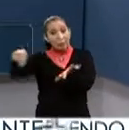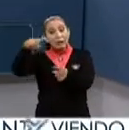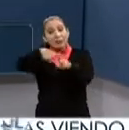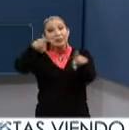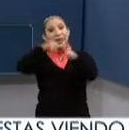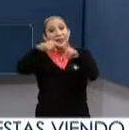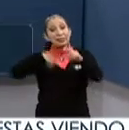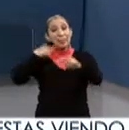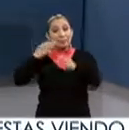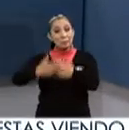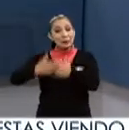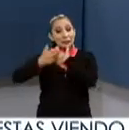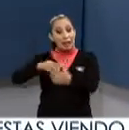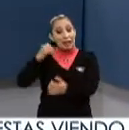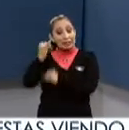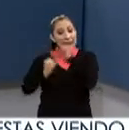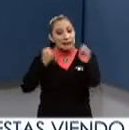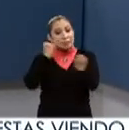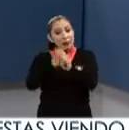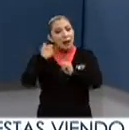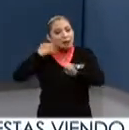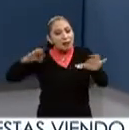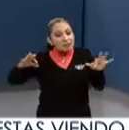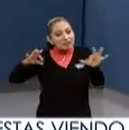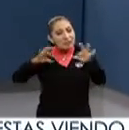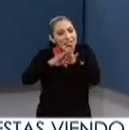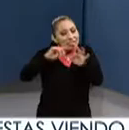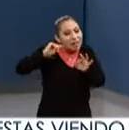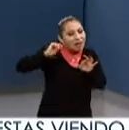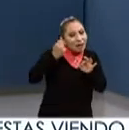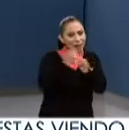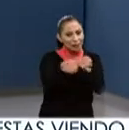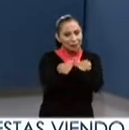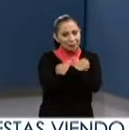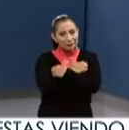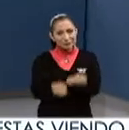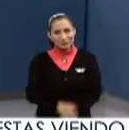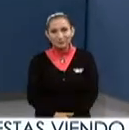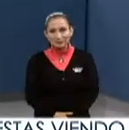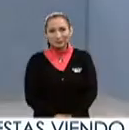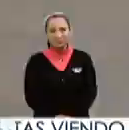varias firmas internacionales para tratar de cerrar la brecha tecnológica en materia educativa.